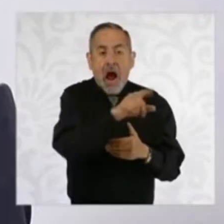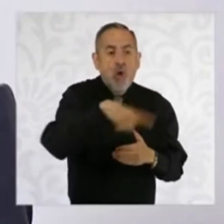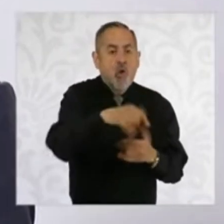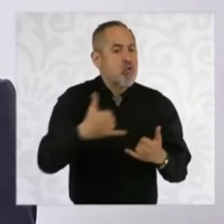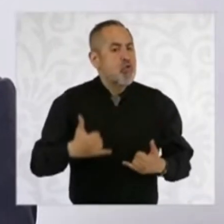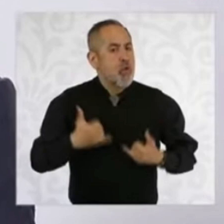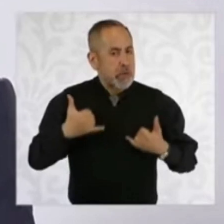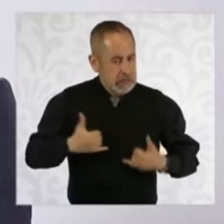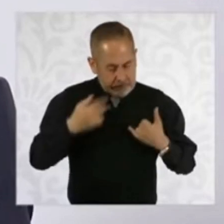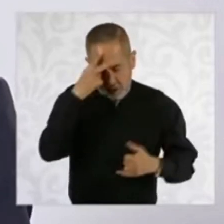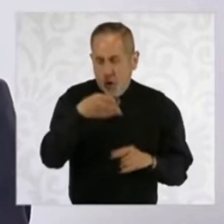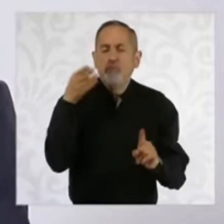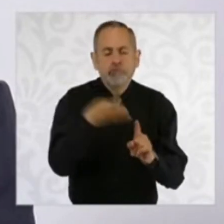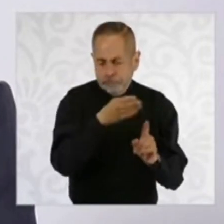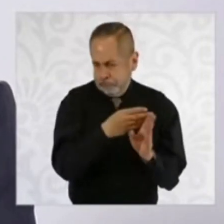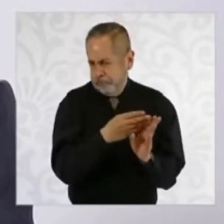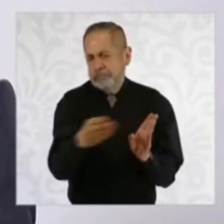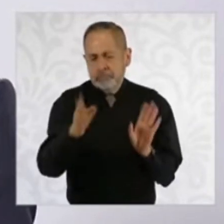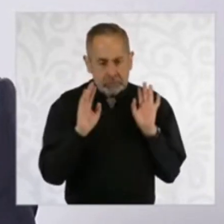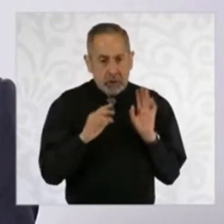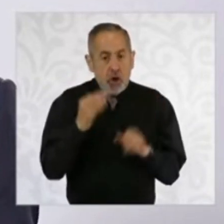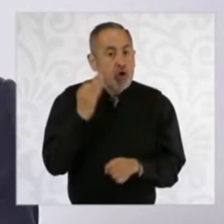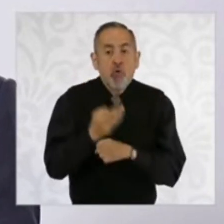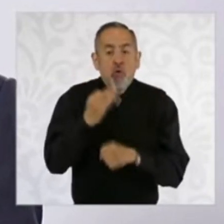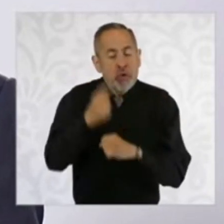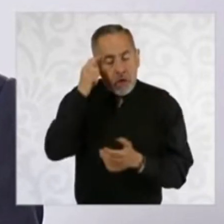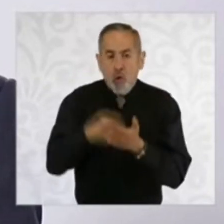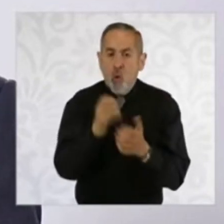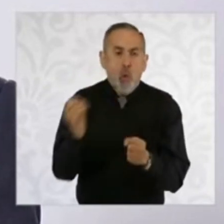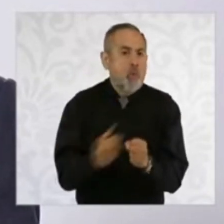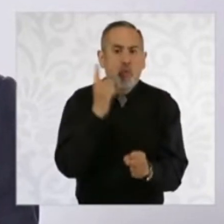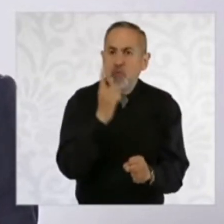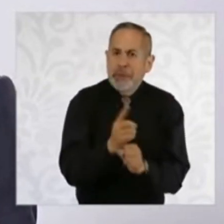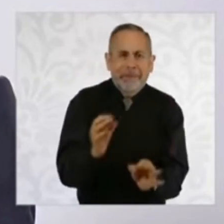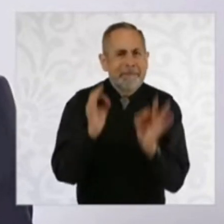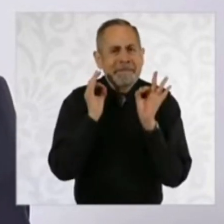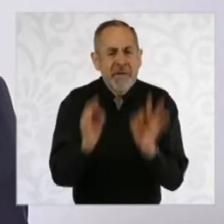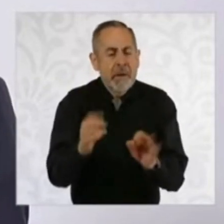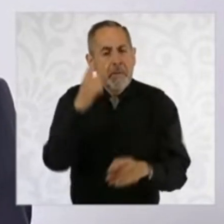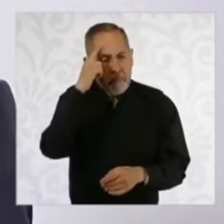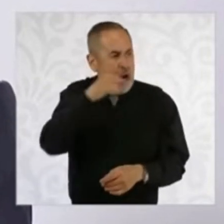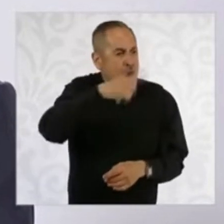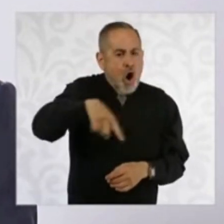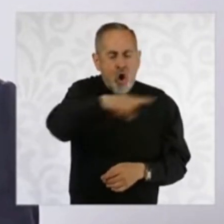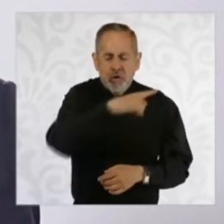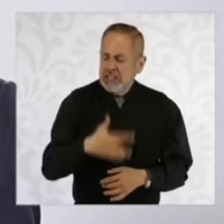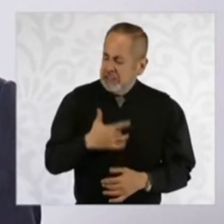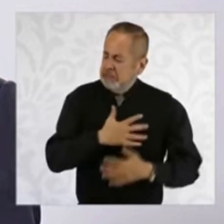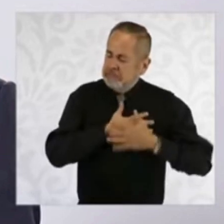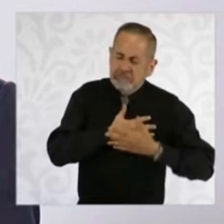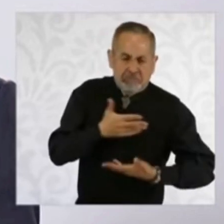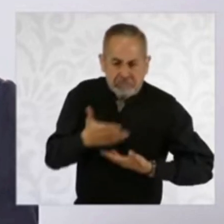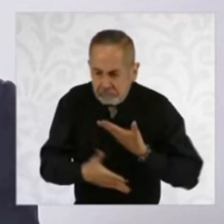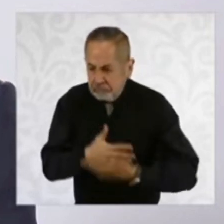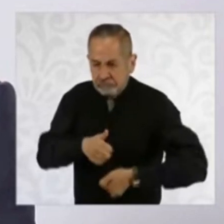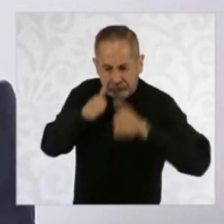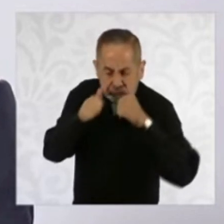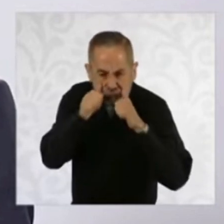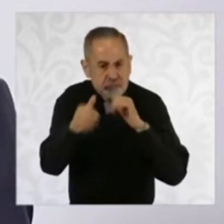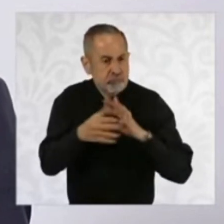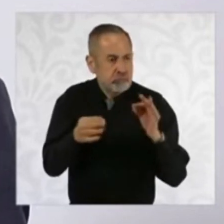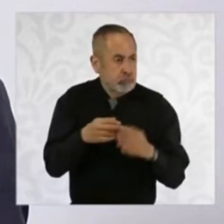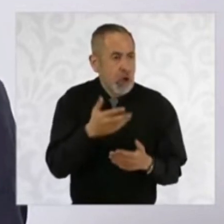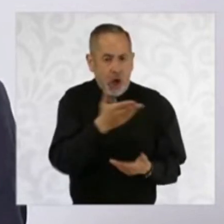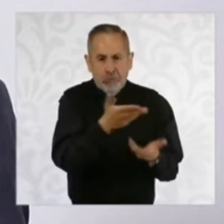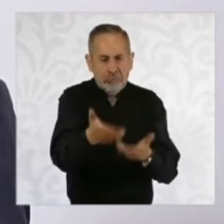de México. Creo que es una magnífica oportunidad para quienes tienen vocación de servicio, de dedicar